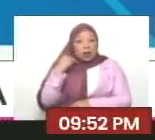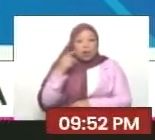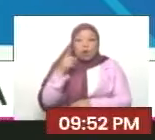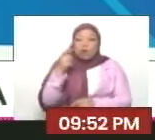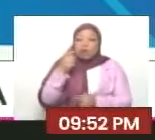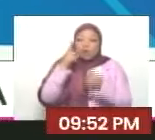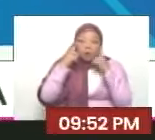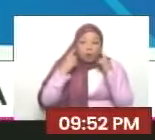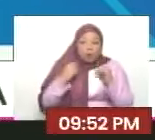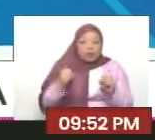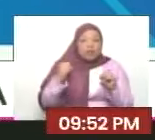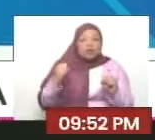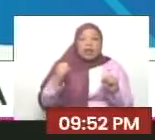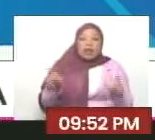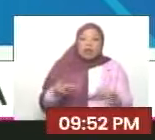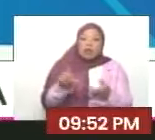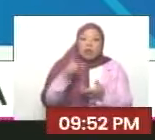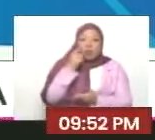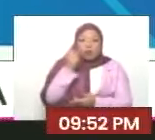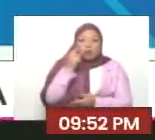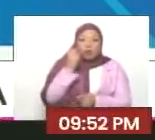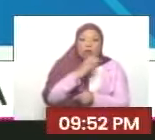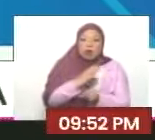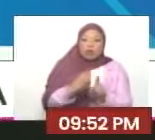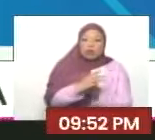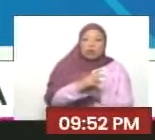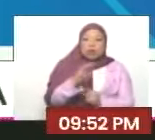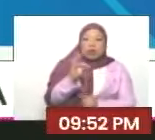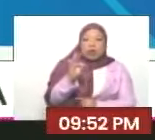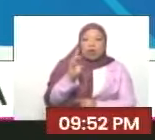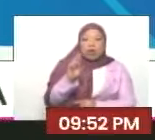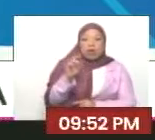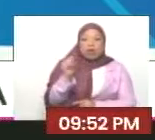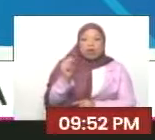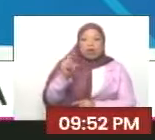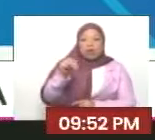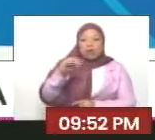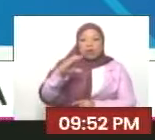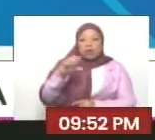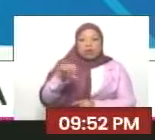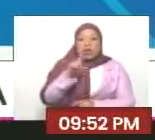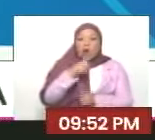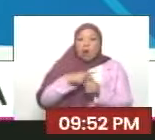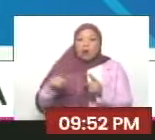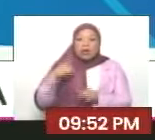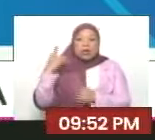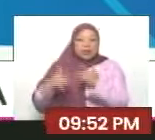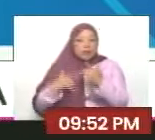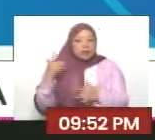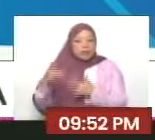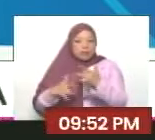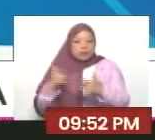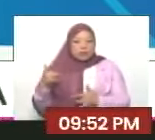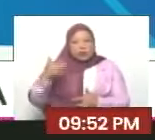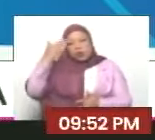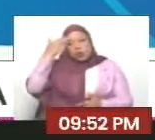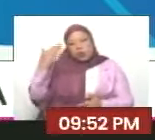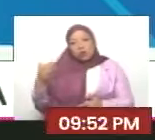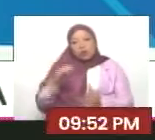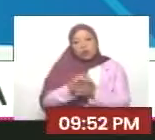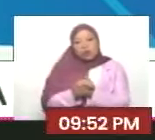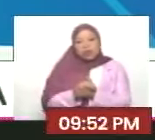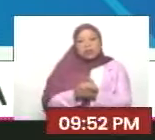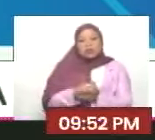Pachequín, se encuentra en otras actividades. Mi saludo a Sol